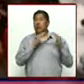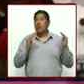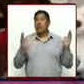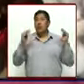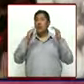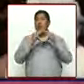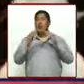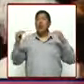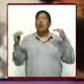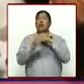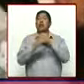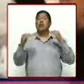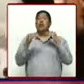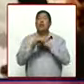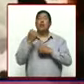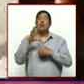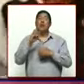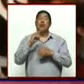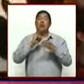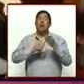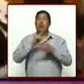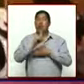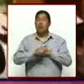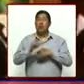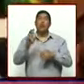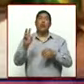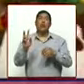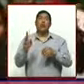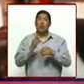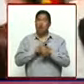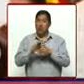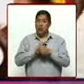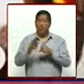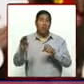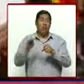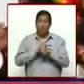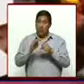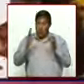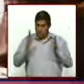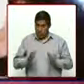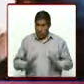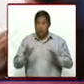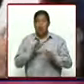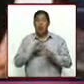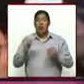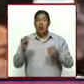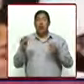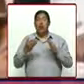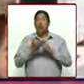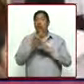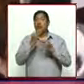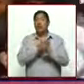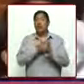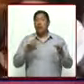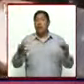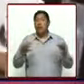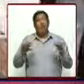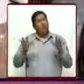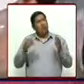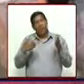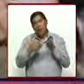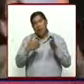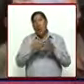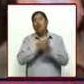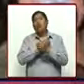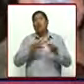llámese avenida 16 de julio, pasando por viceministerios, ministerios e incluso pasando por vicepresidencia y estando flanqueando lo